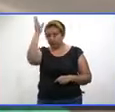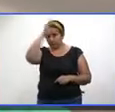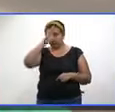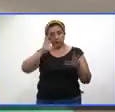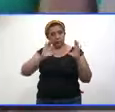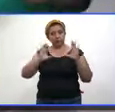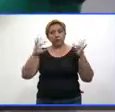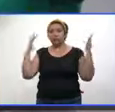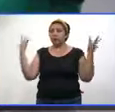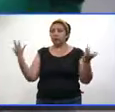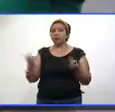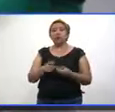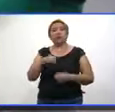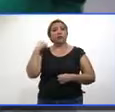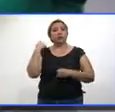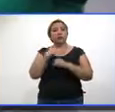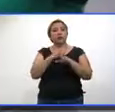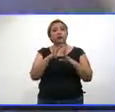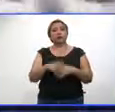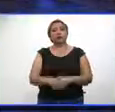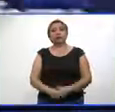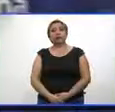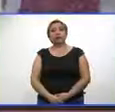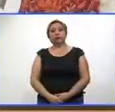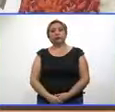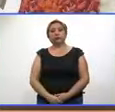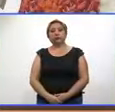del cuidado ambiental. Tele Yucatán te informa.